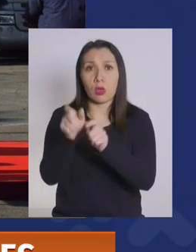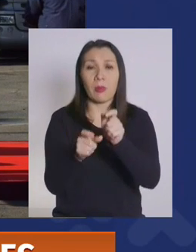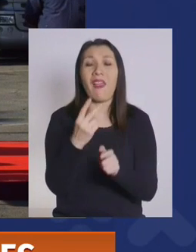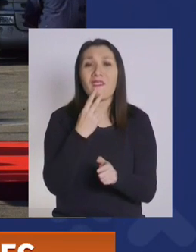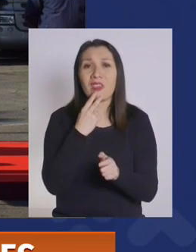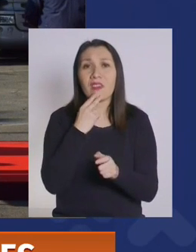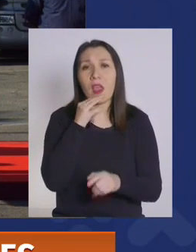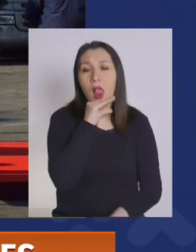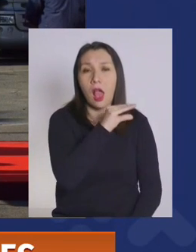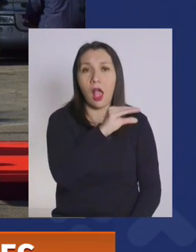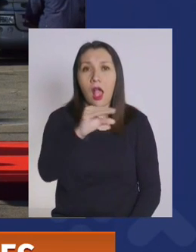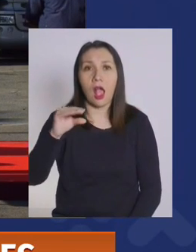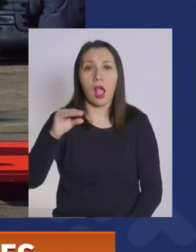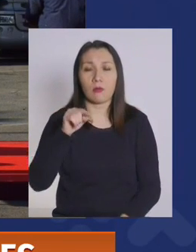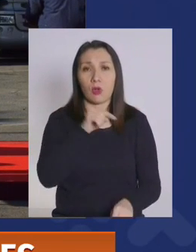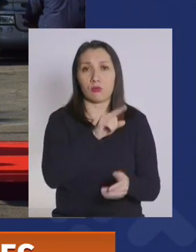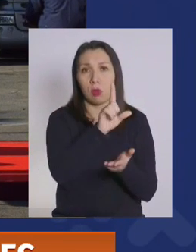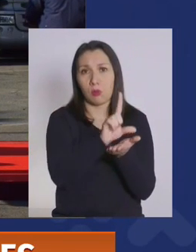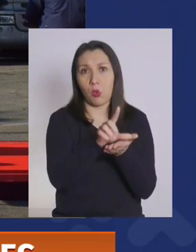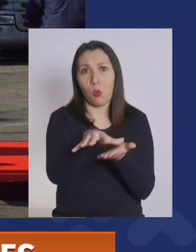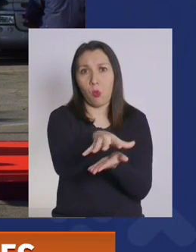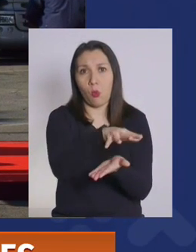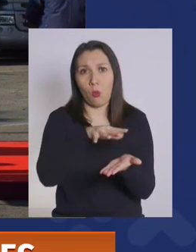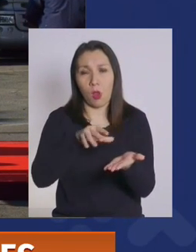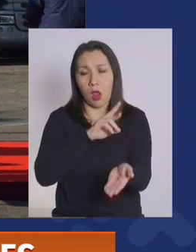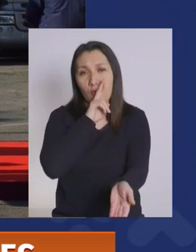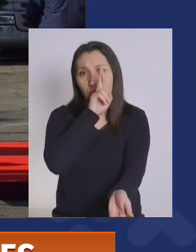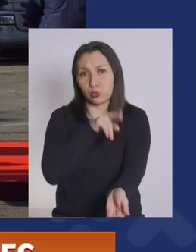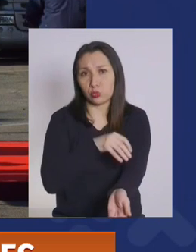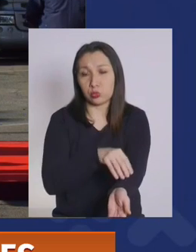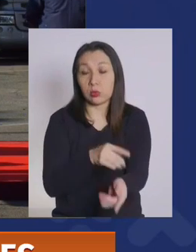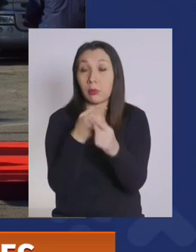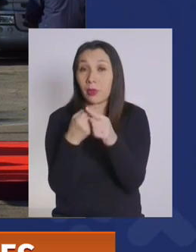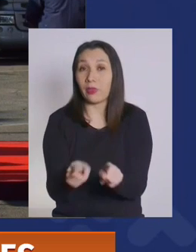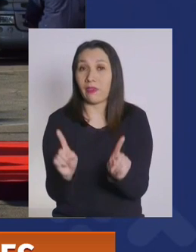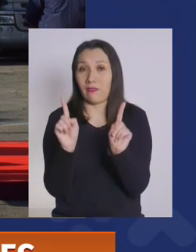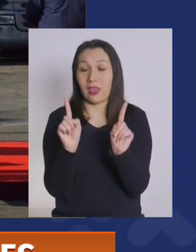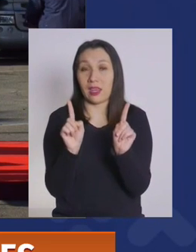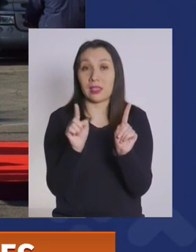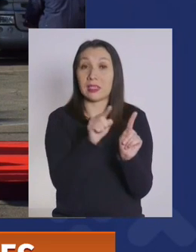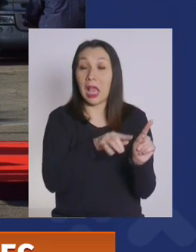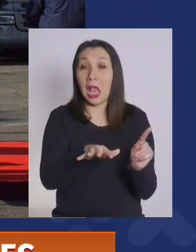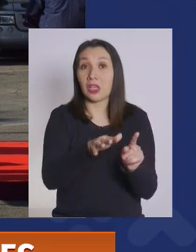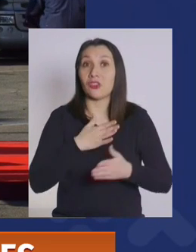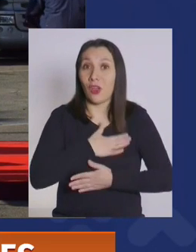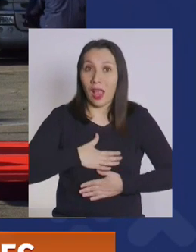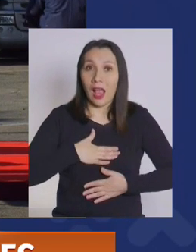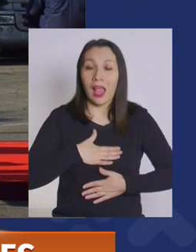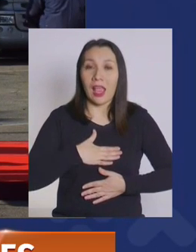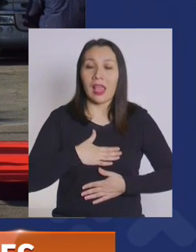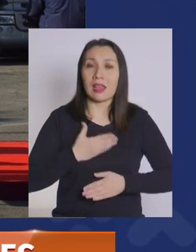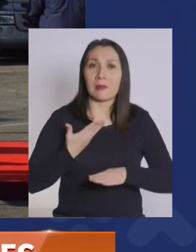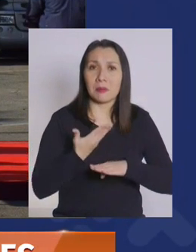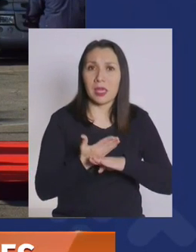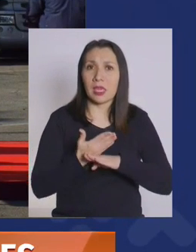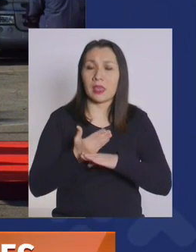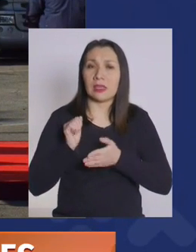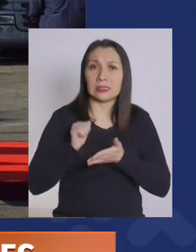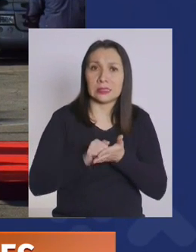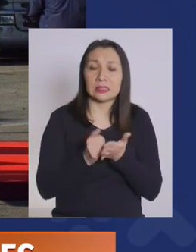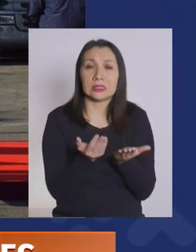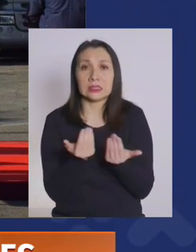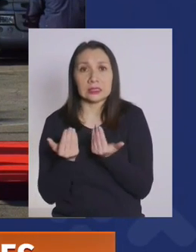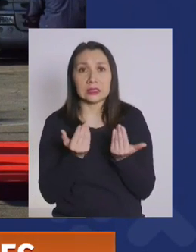en el mundo rural de esas zonas. Pero hay que distinguir ese anhelo, demandas,